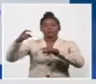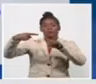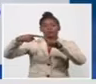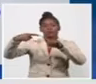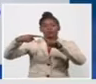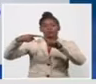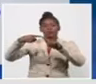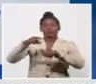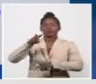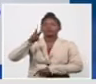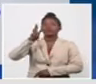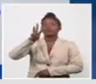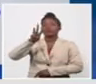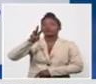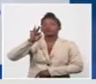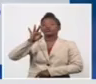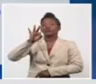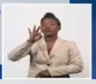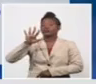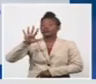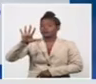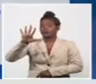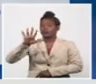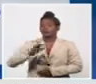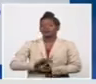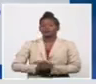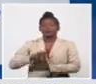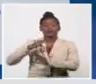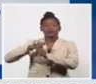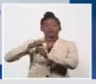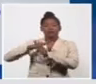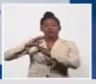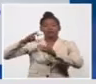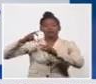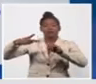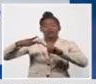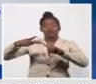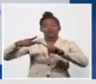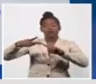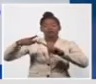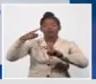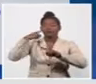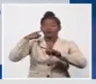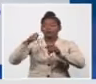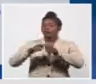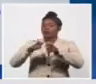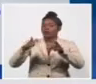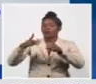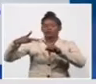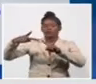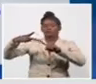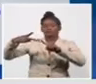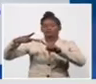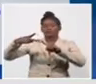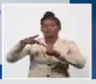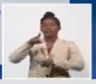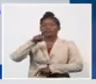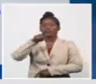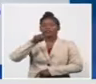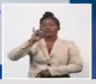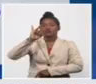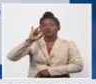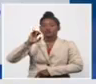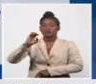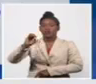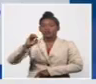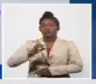385. Santiago de Cuba sigue teniendo un número importante, 170,